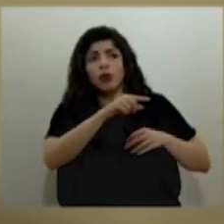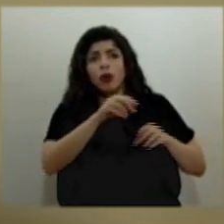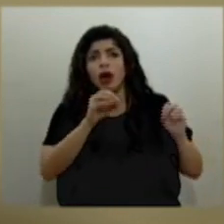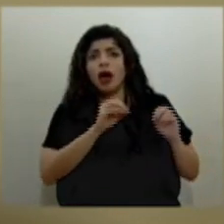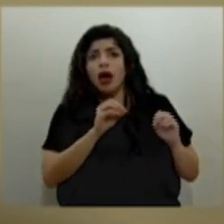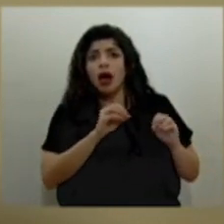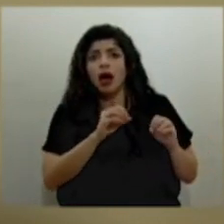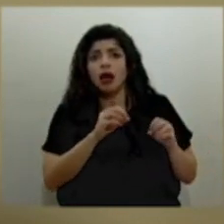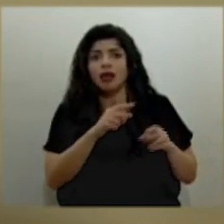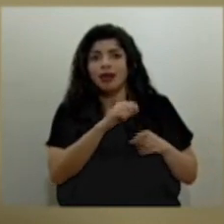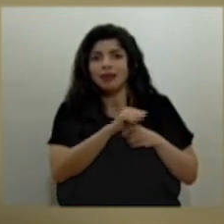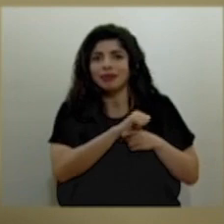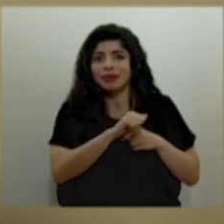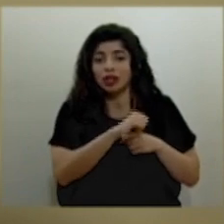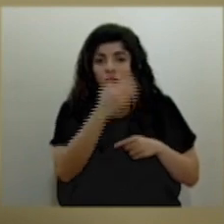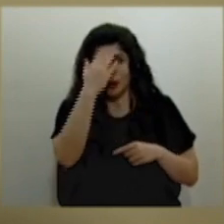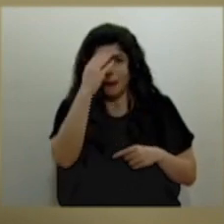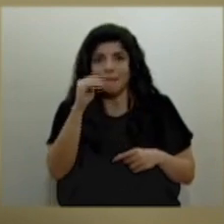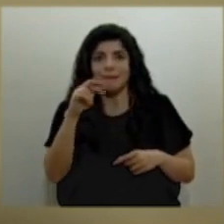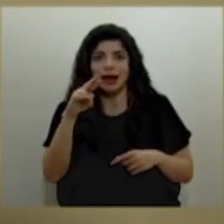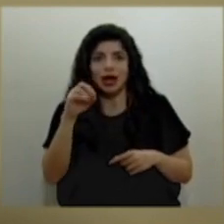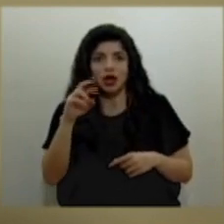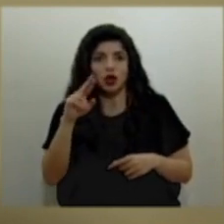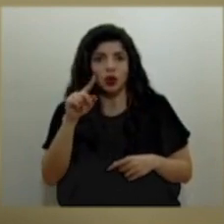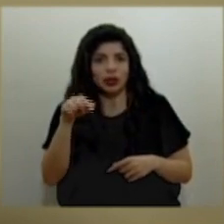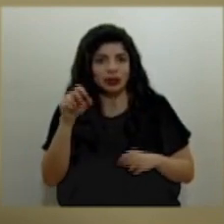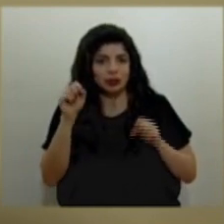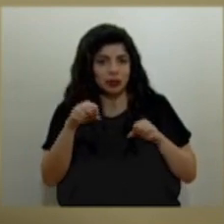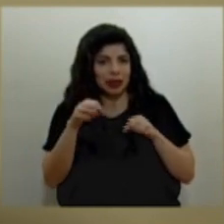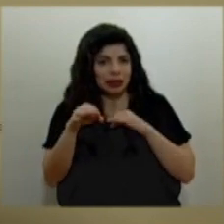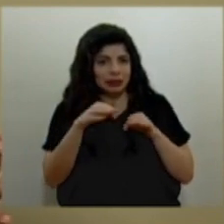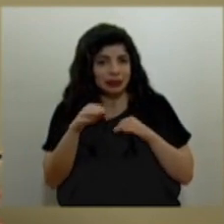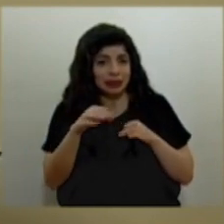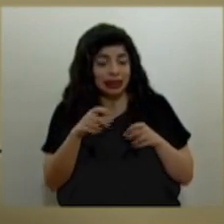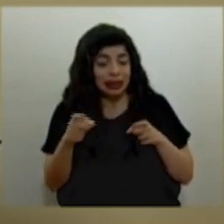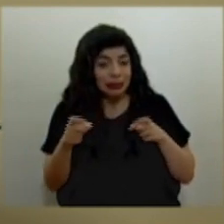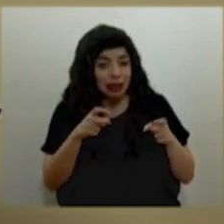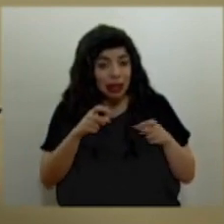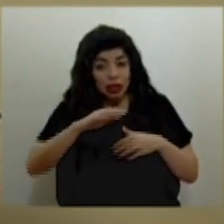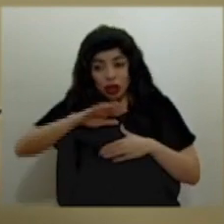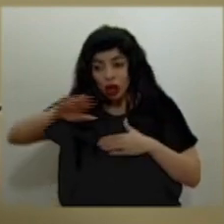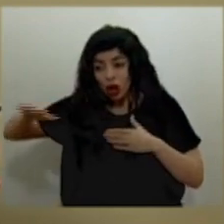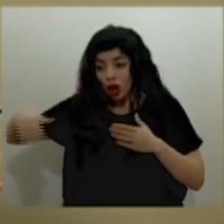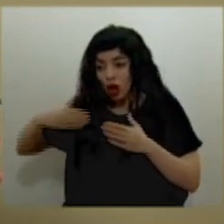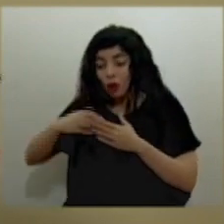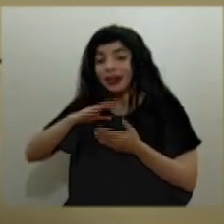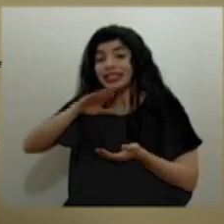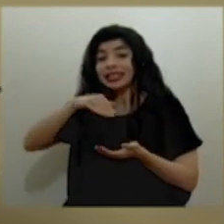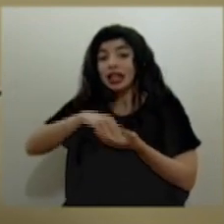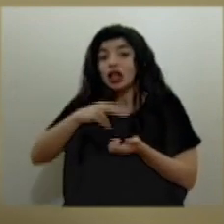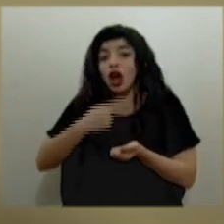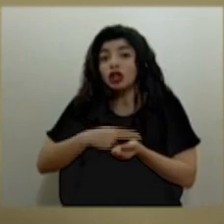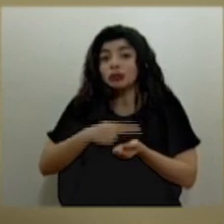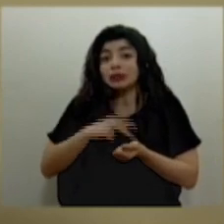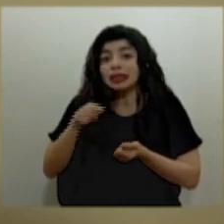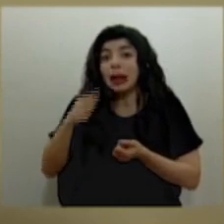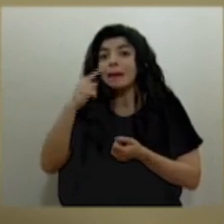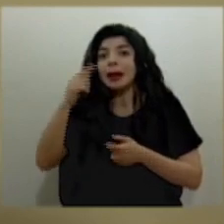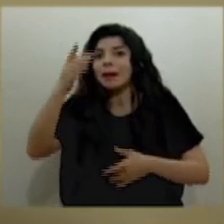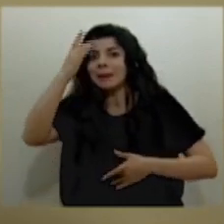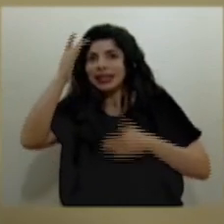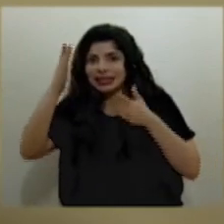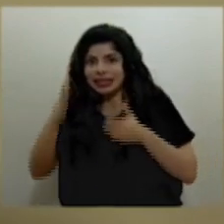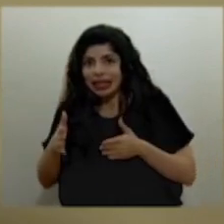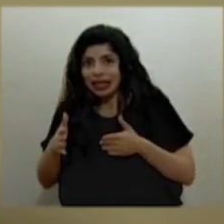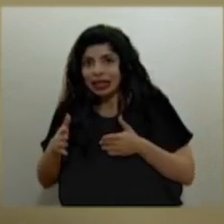las residencias, que yo sé que, y Mario Ruiz lo puede referir, manejar todo esto, ¿verdad? Porque los centros hospitalarios son principalmente para atender pacientes, pero